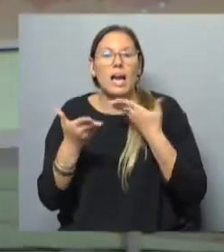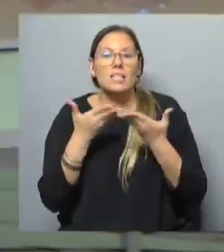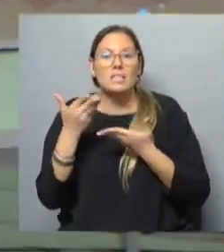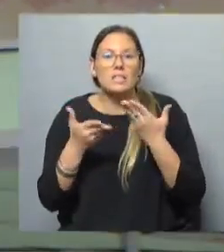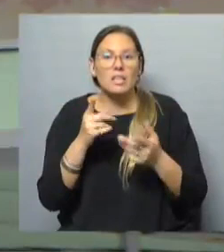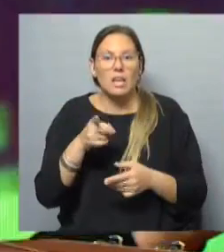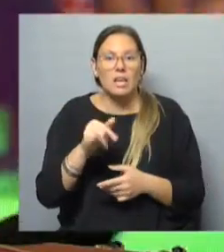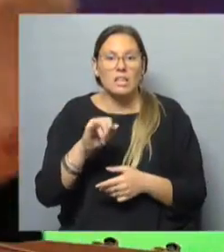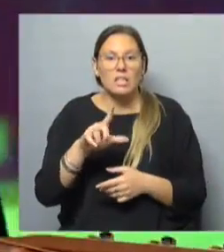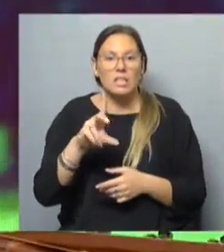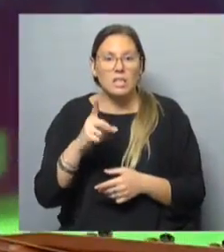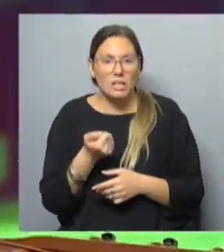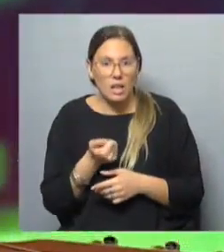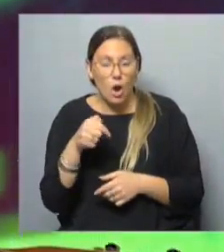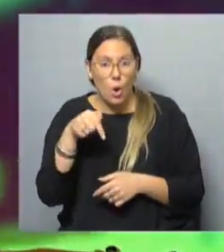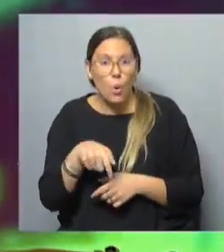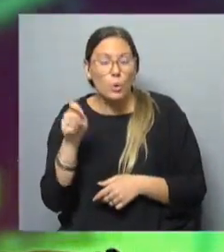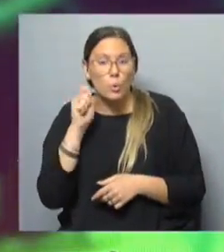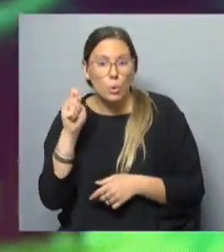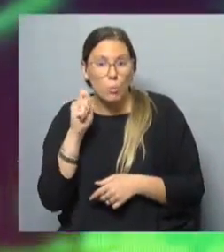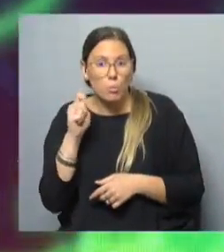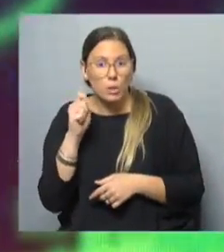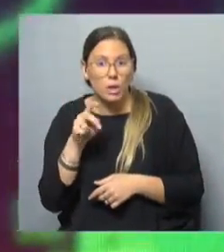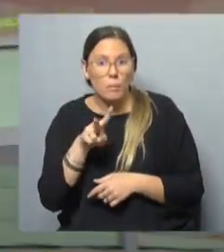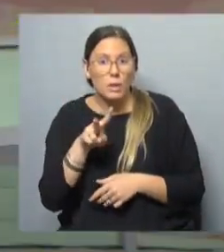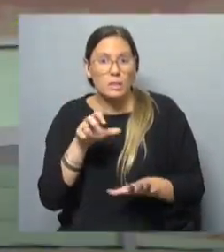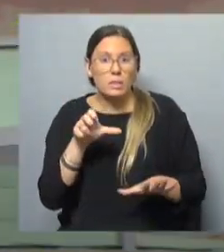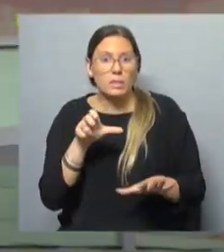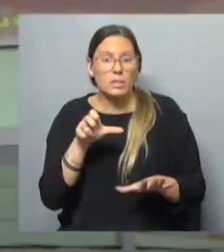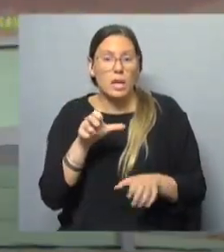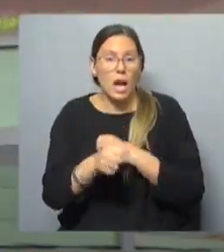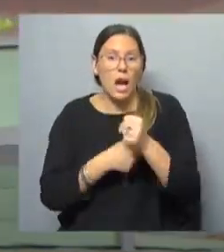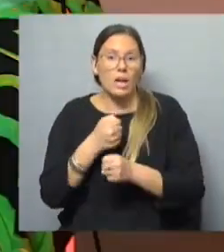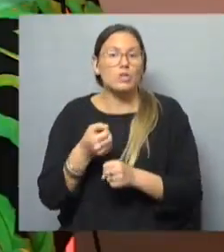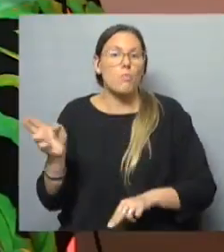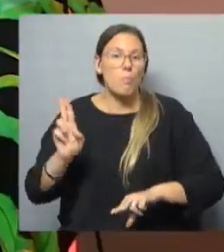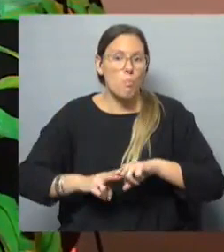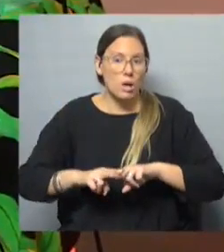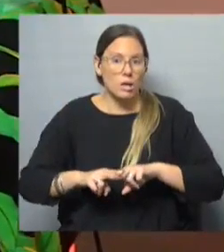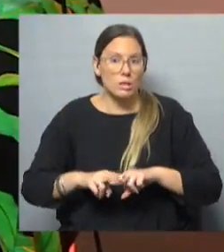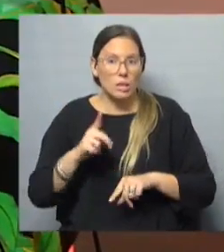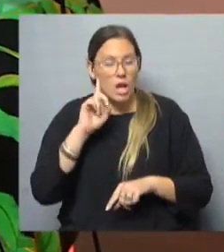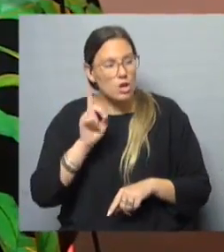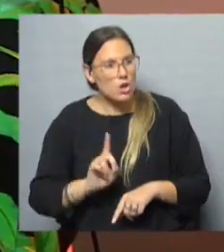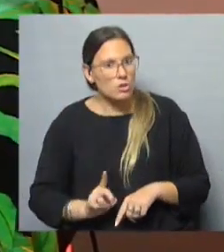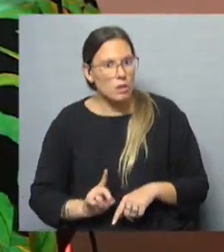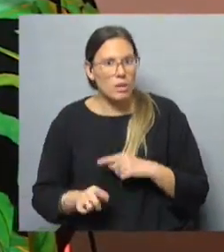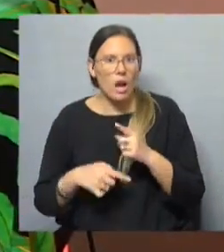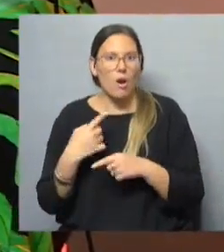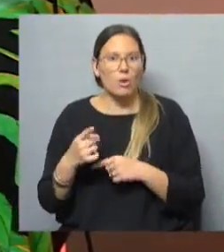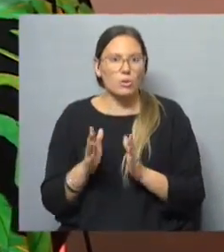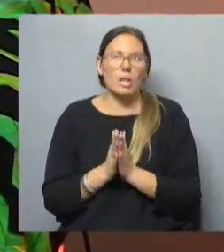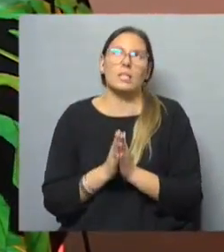sí, Gilda. De Gilda que... Y hoy cumple, ¿no? Como 26 años de la muerte. Viste, yo no sabía. Otra, sí.